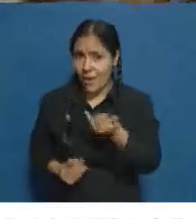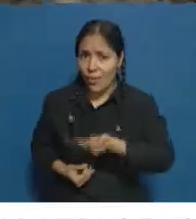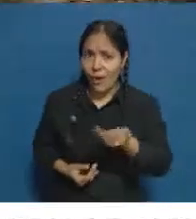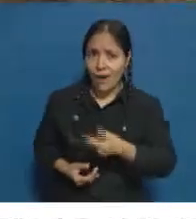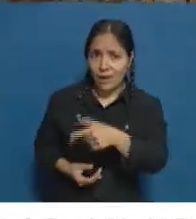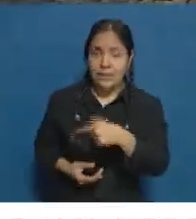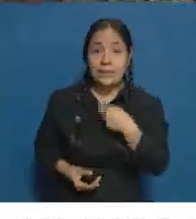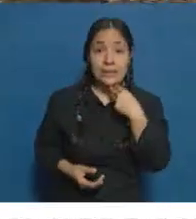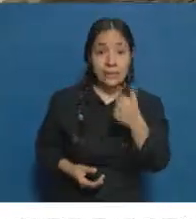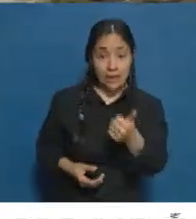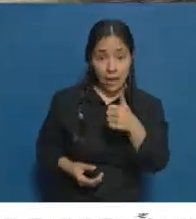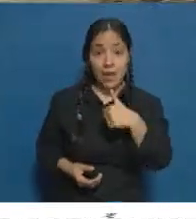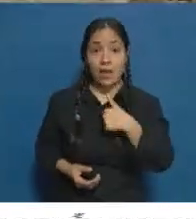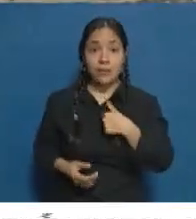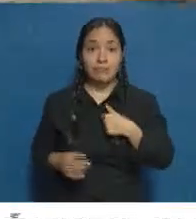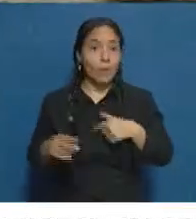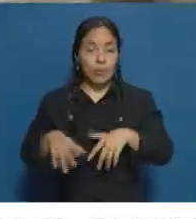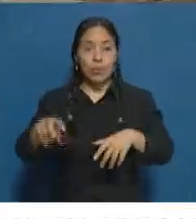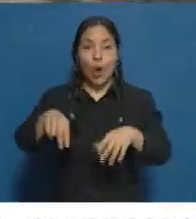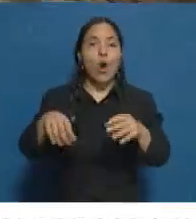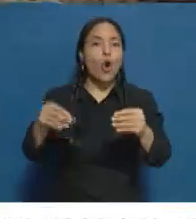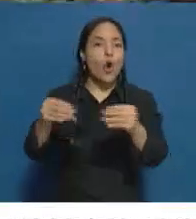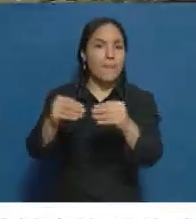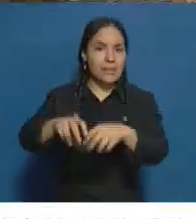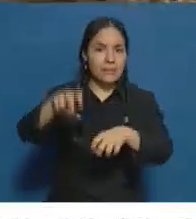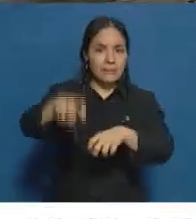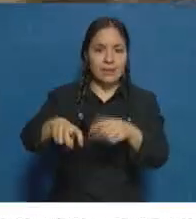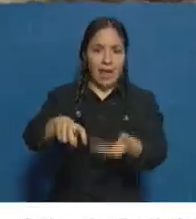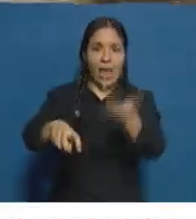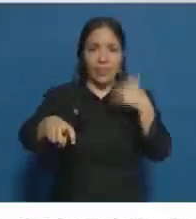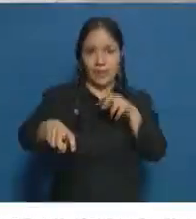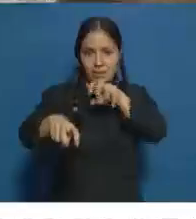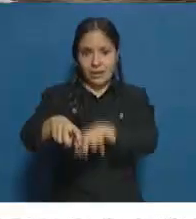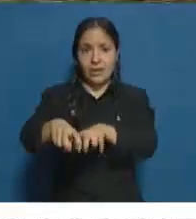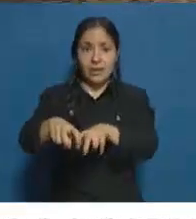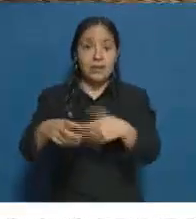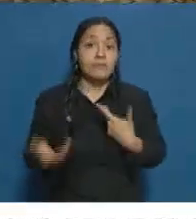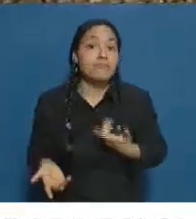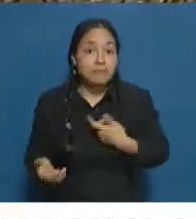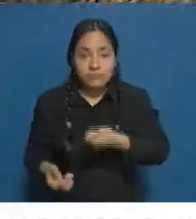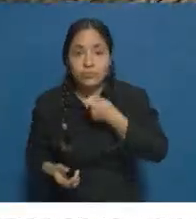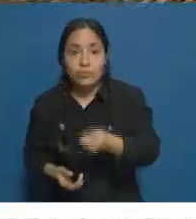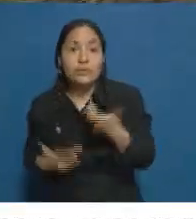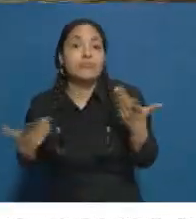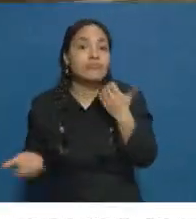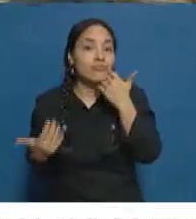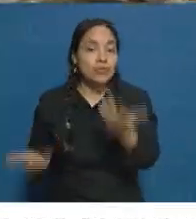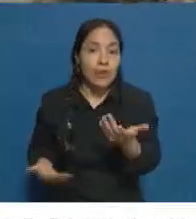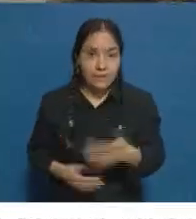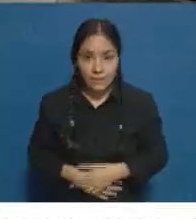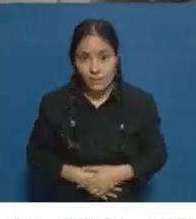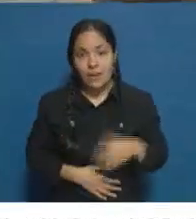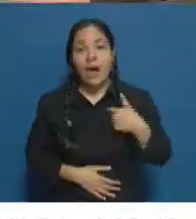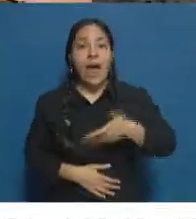Tienen miedo, mi hija se sienta atrás de él. Imagínate si el cuchillo se lo hubiera clavado en la espalda, ¿qué sabe? Dos días antes de esto hubo un aviso, y un aviso